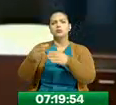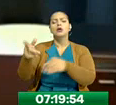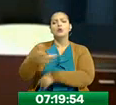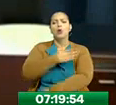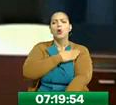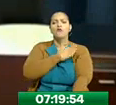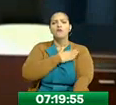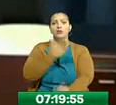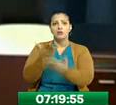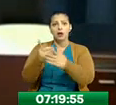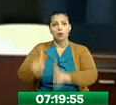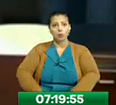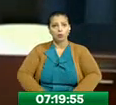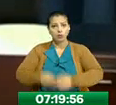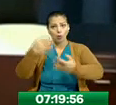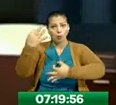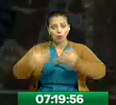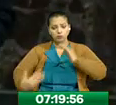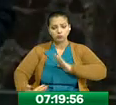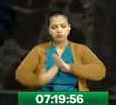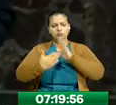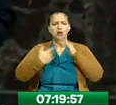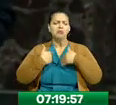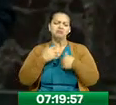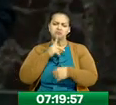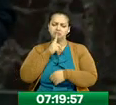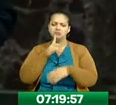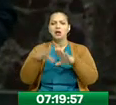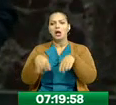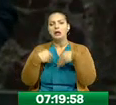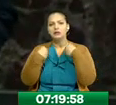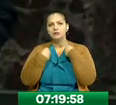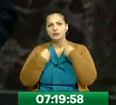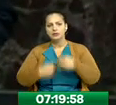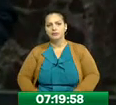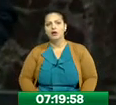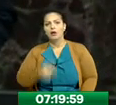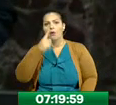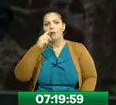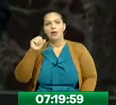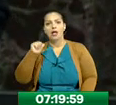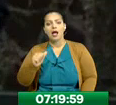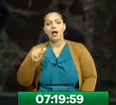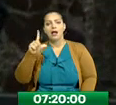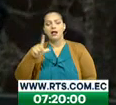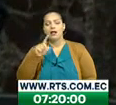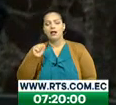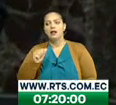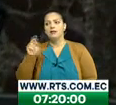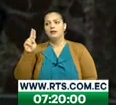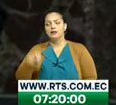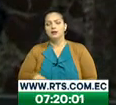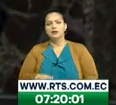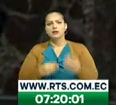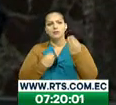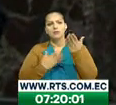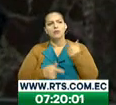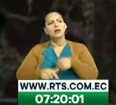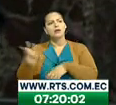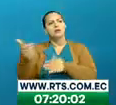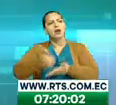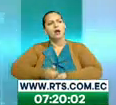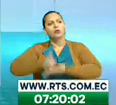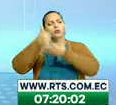juicio político. Por su parte, Adam Schiff, de la Cámara Baja, precisó: el Senado debería permitirnos un juicio